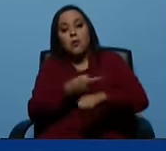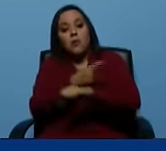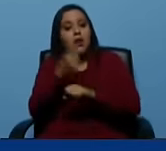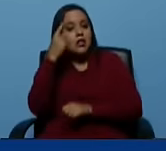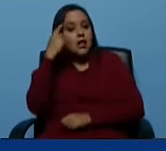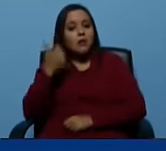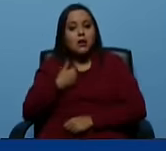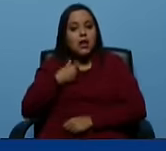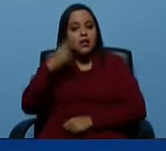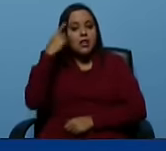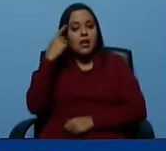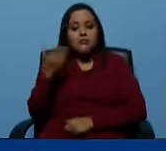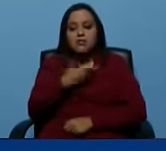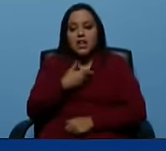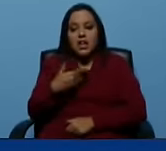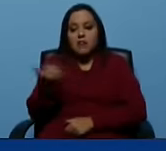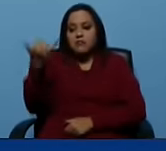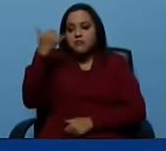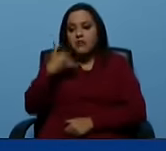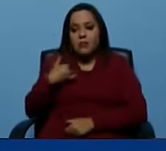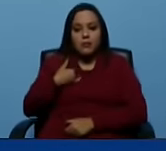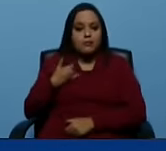días, cuando quieran hablar.